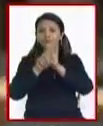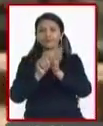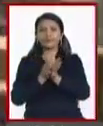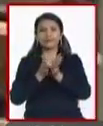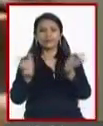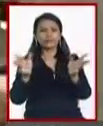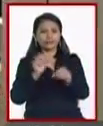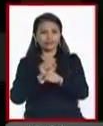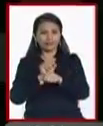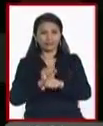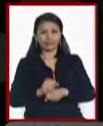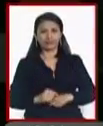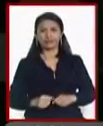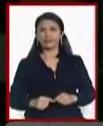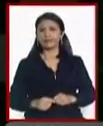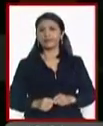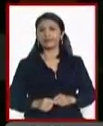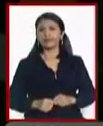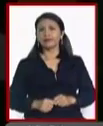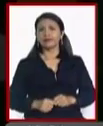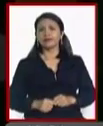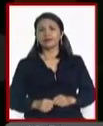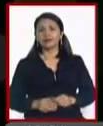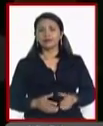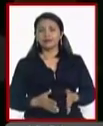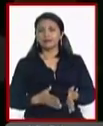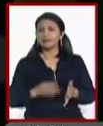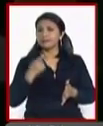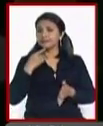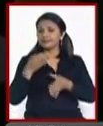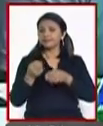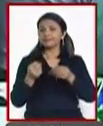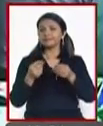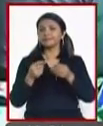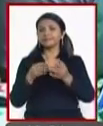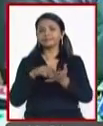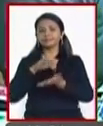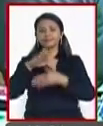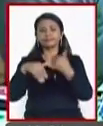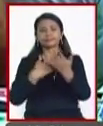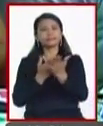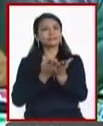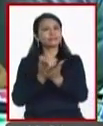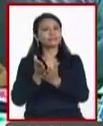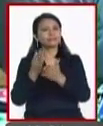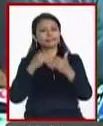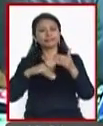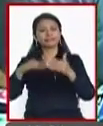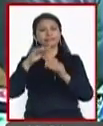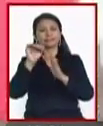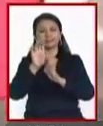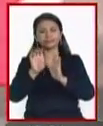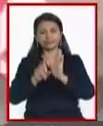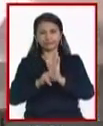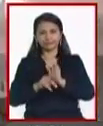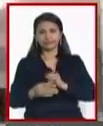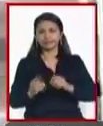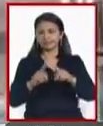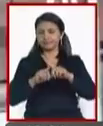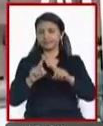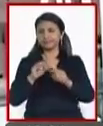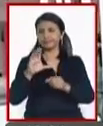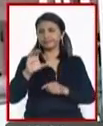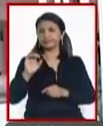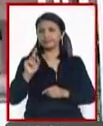Ley General del Trabajo, en el artículo 12, lapidario, estaba vulnerando todo derecho por encima de la Constitución. Sin embargo,